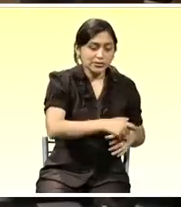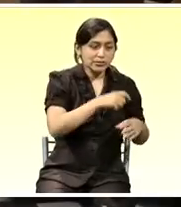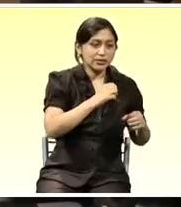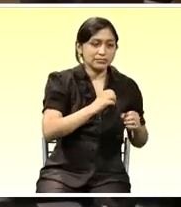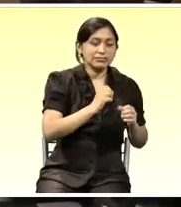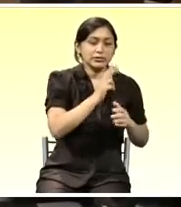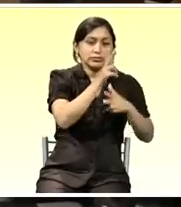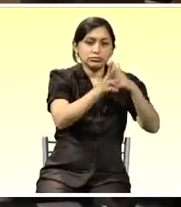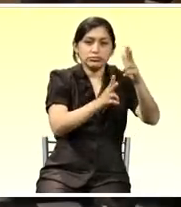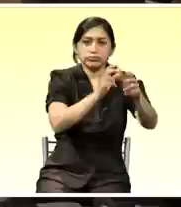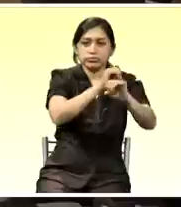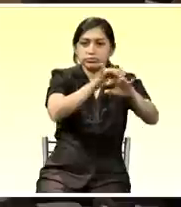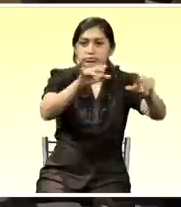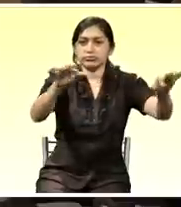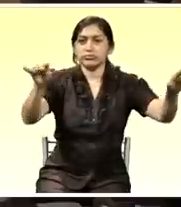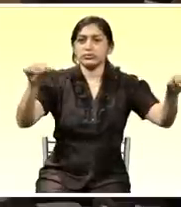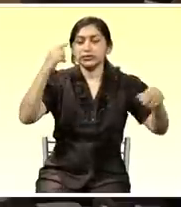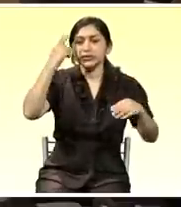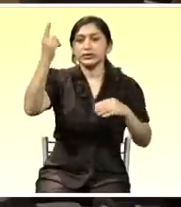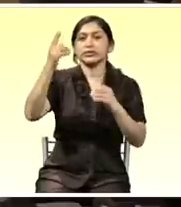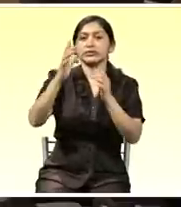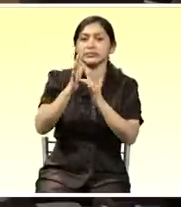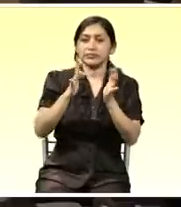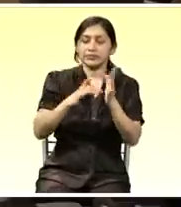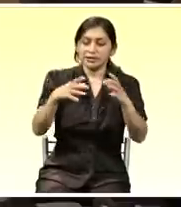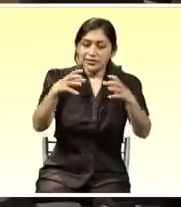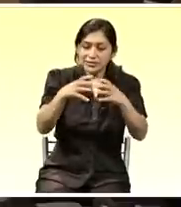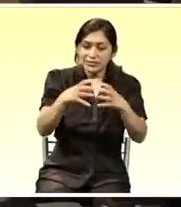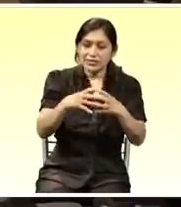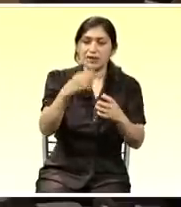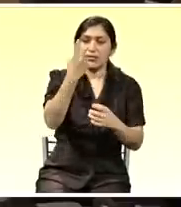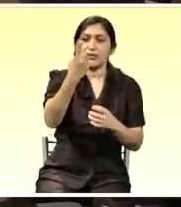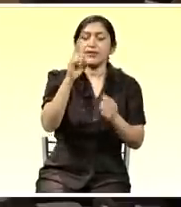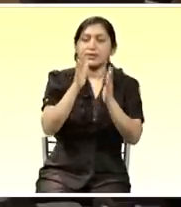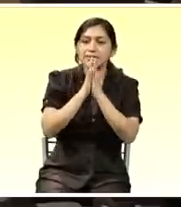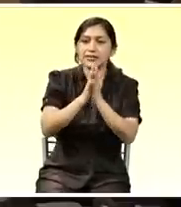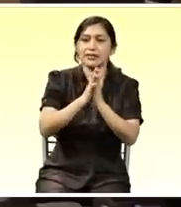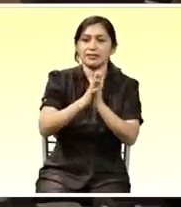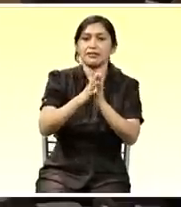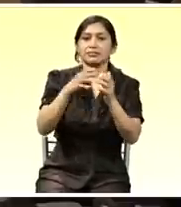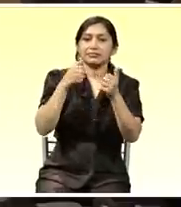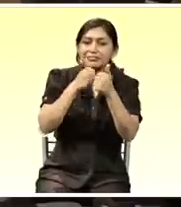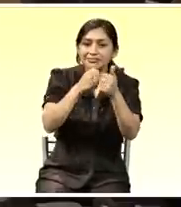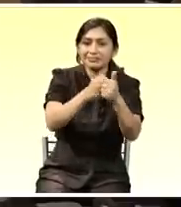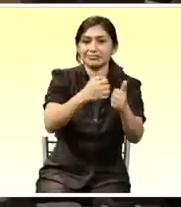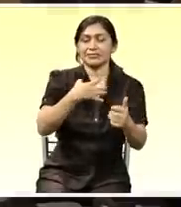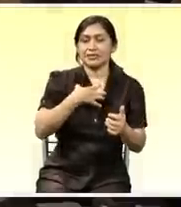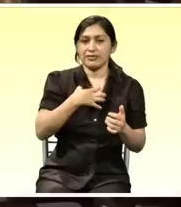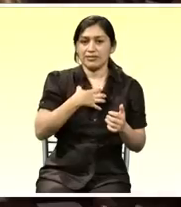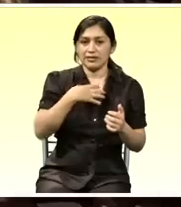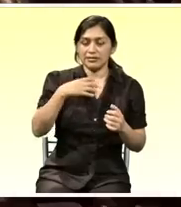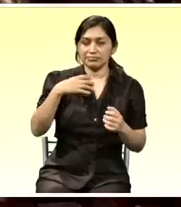Iglesia que es una, santa, católica y apostólica. Confieso que hay un solo